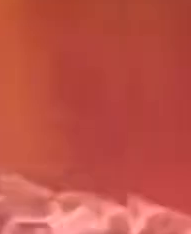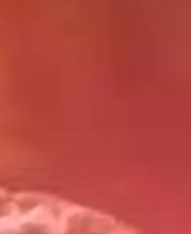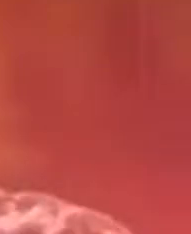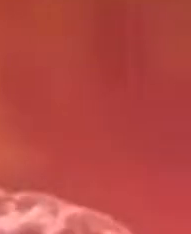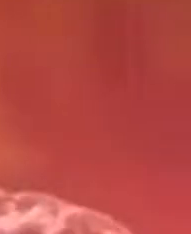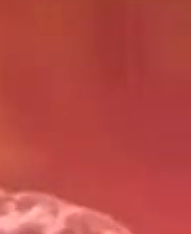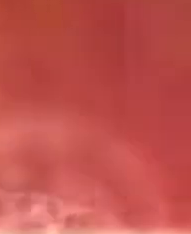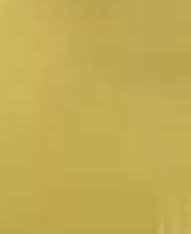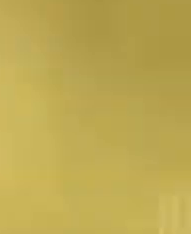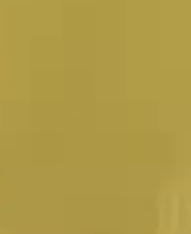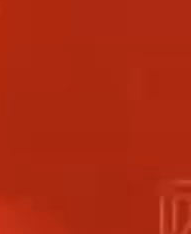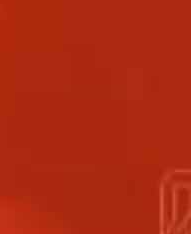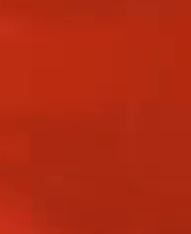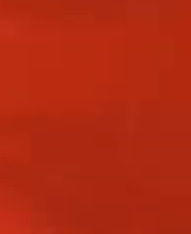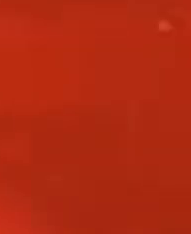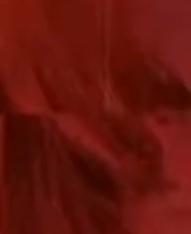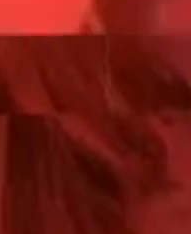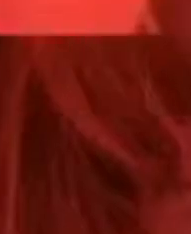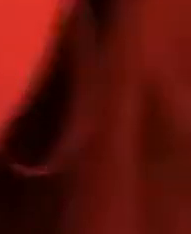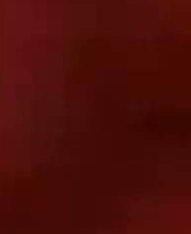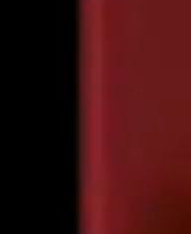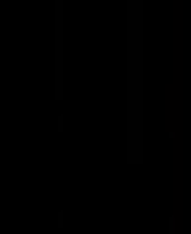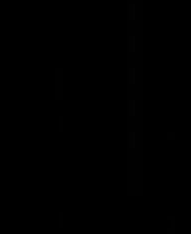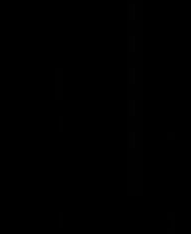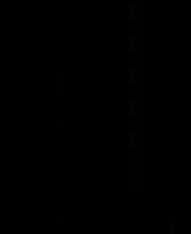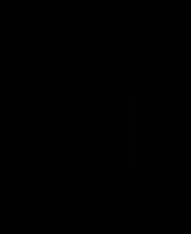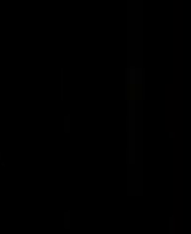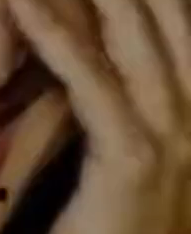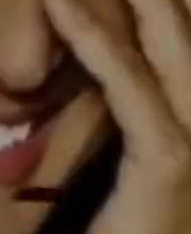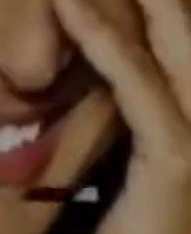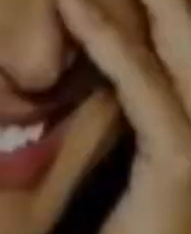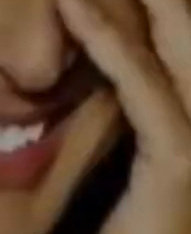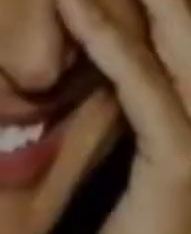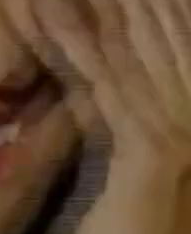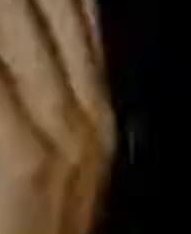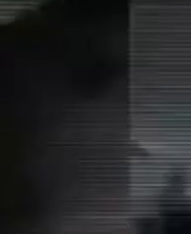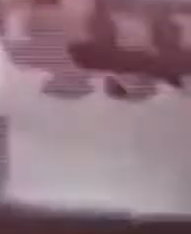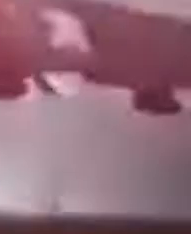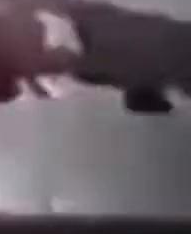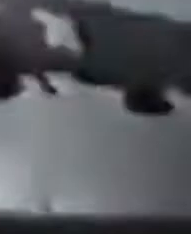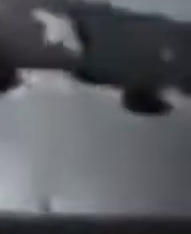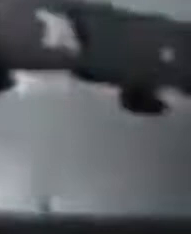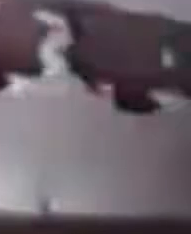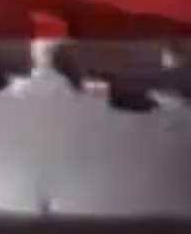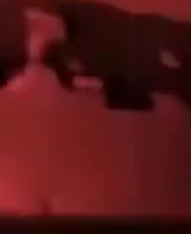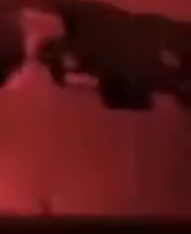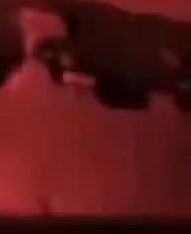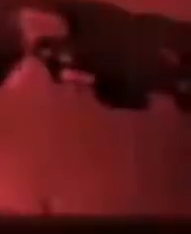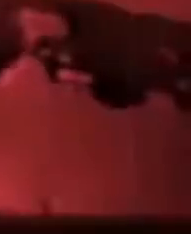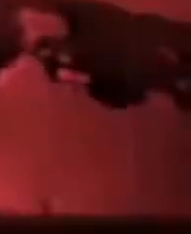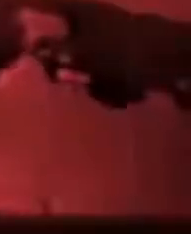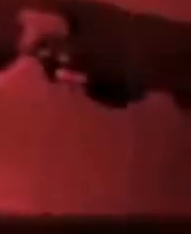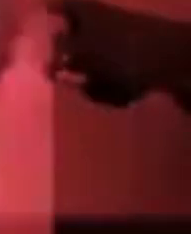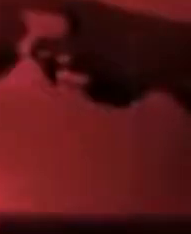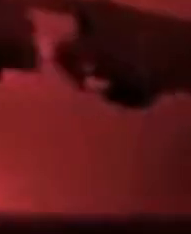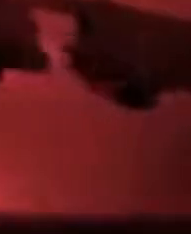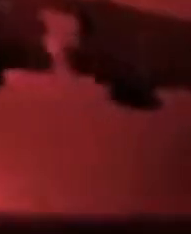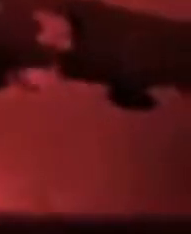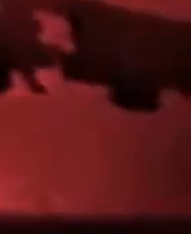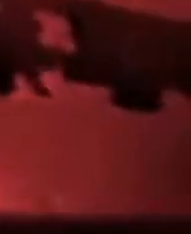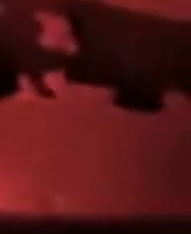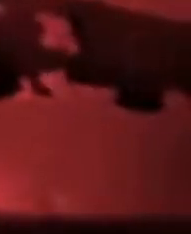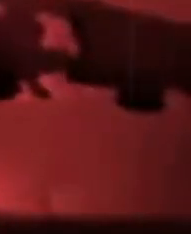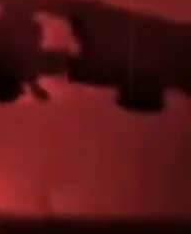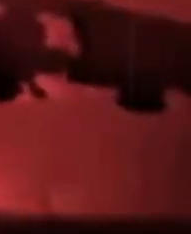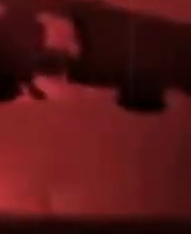y 90s nunca envejecen. Musicales del 13, tu programa con los clásicos de siempre, pero ahora